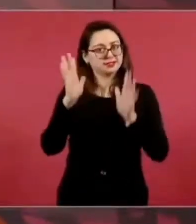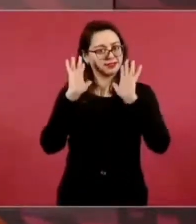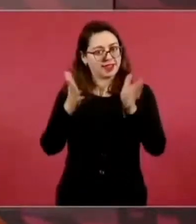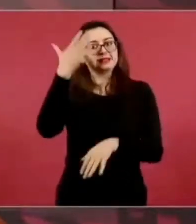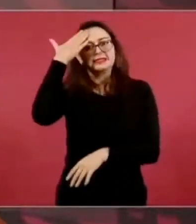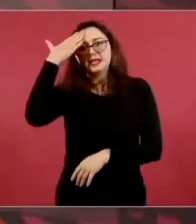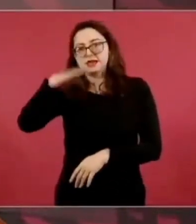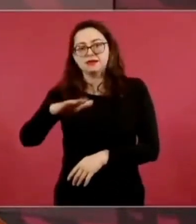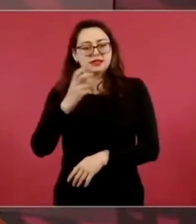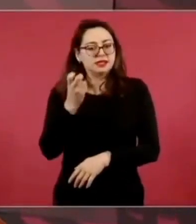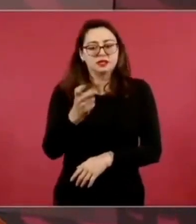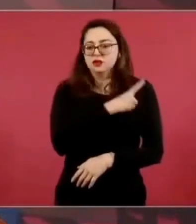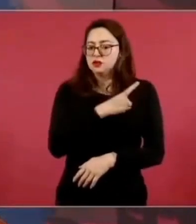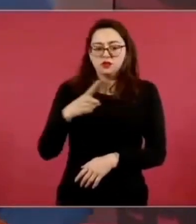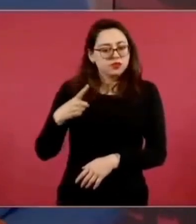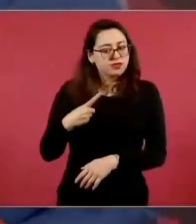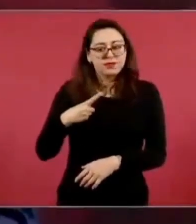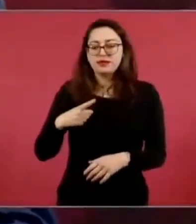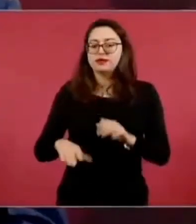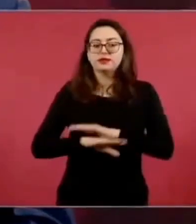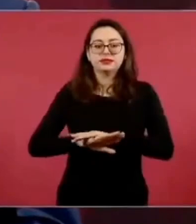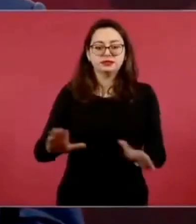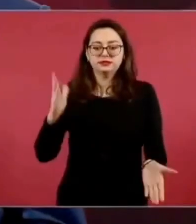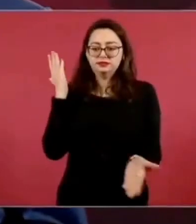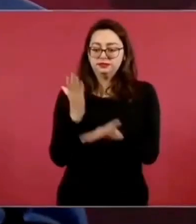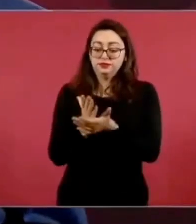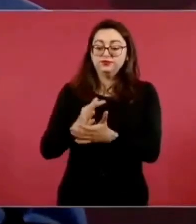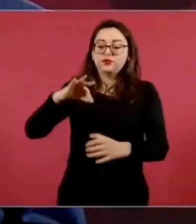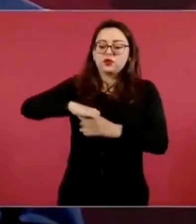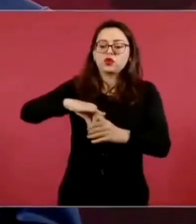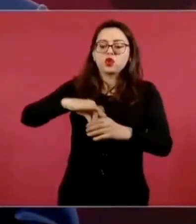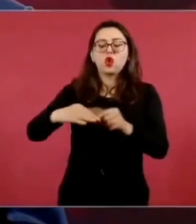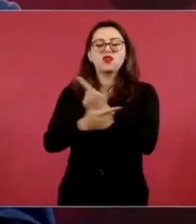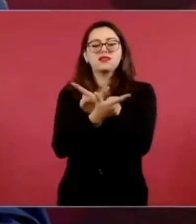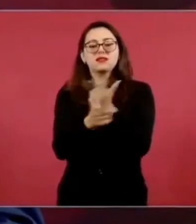acabó se acabó voto libre